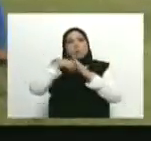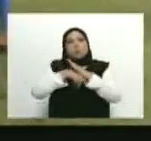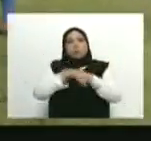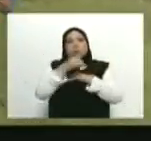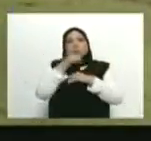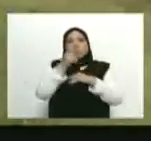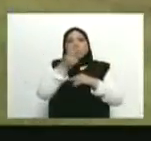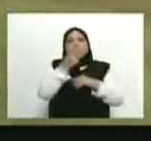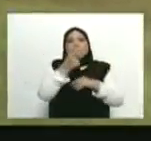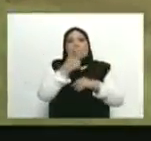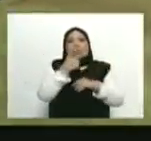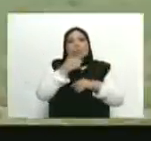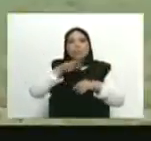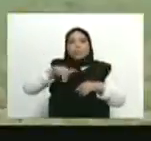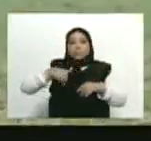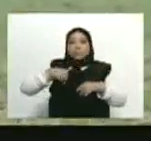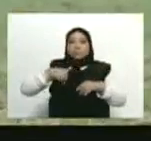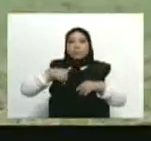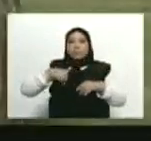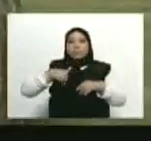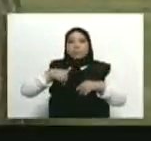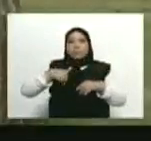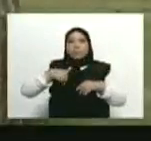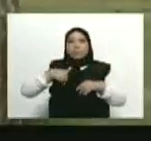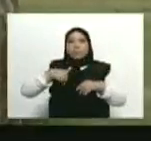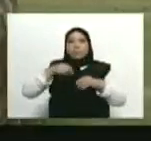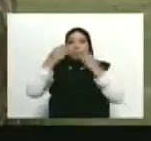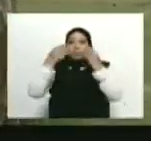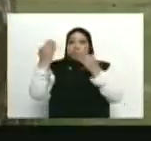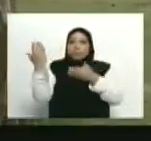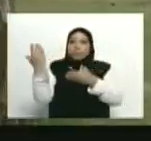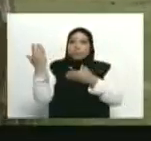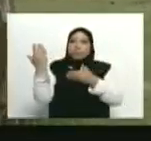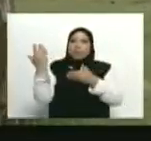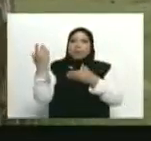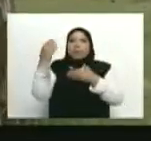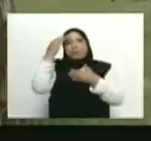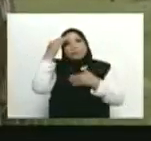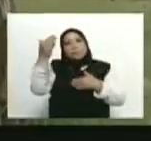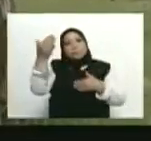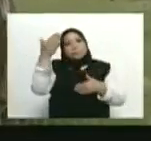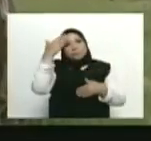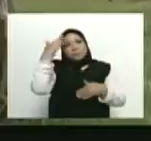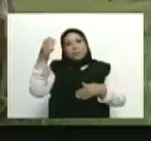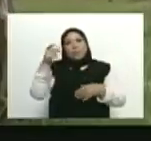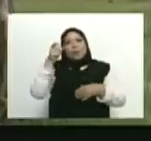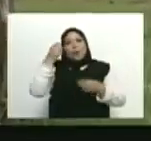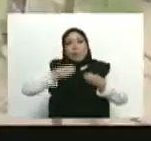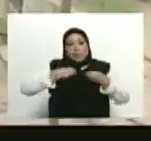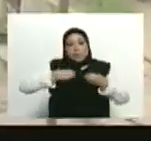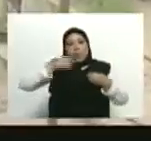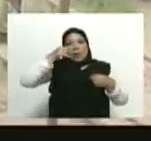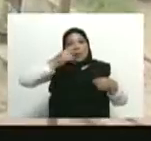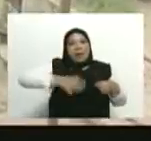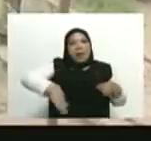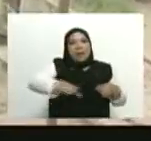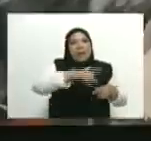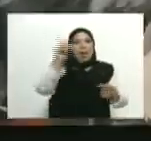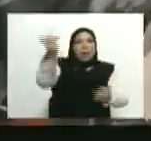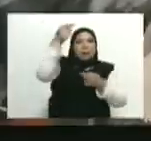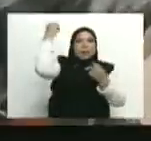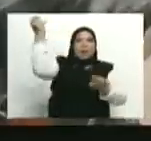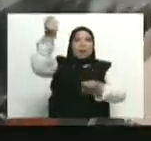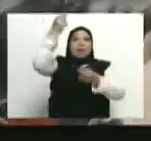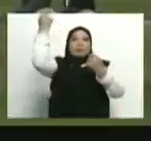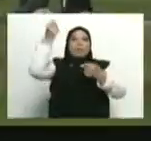llano bello, llano nuestro. Ahí está, mira. Mi saludo a los llaneros y llaneras de Venezuela, a todo el